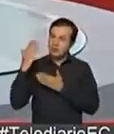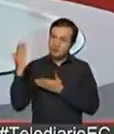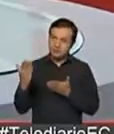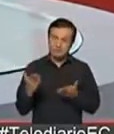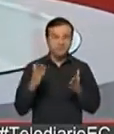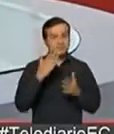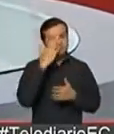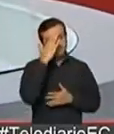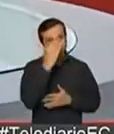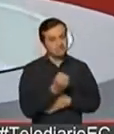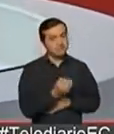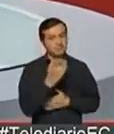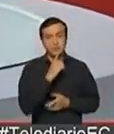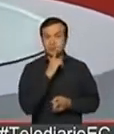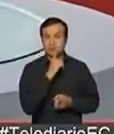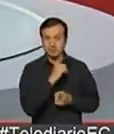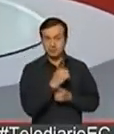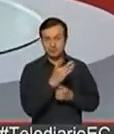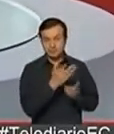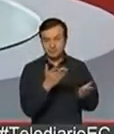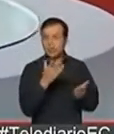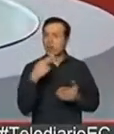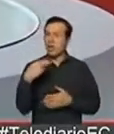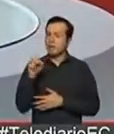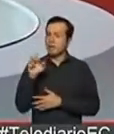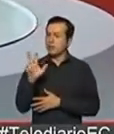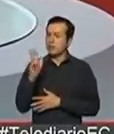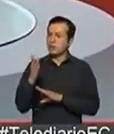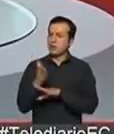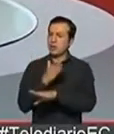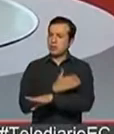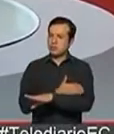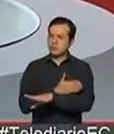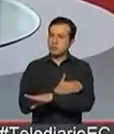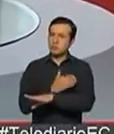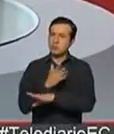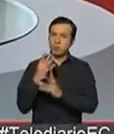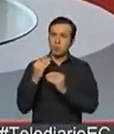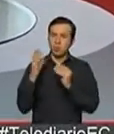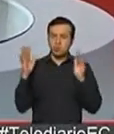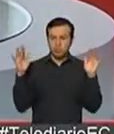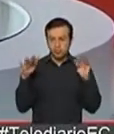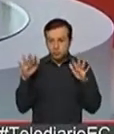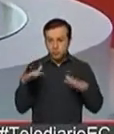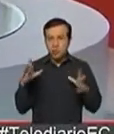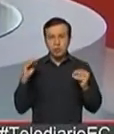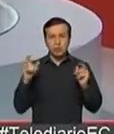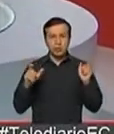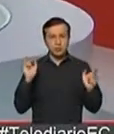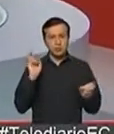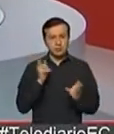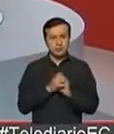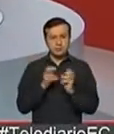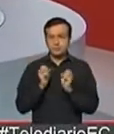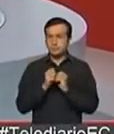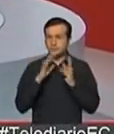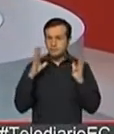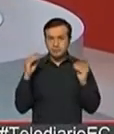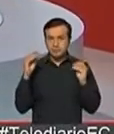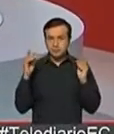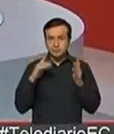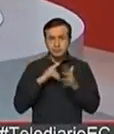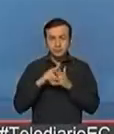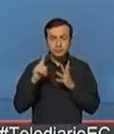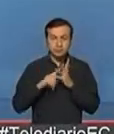Buenos días. Bueno, yo decía, Hábitat 3 se desarrolló en el país, tuvo una gran cobertura, una gran participación de actores